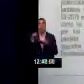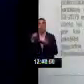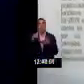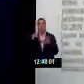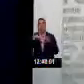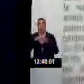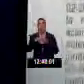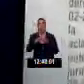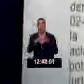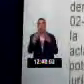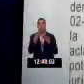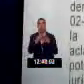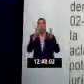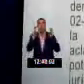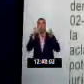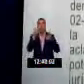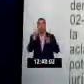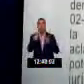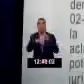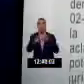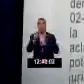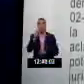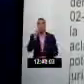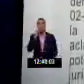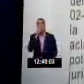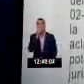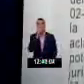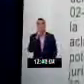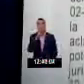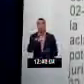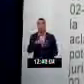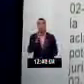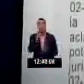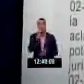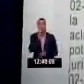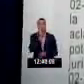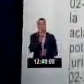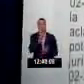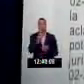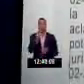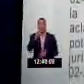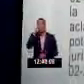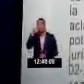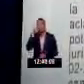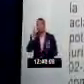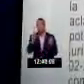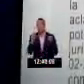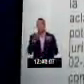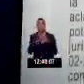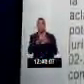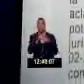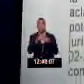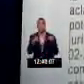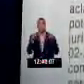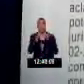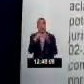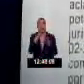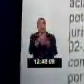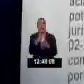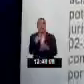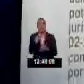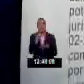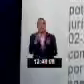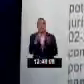la acumulación de penas en delitos de tráfico ilícito de sustancias sujetas a fiscalización. En el documento, la Corte aclara que carece